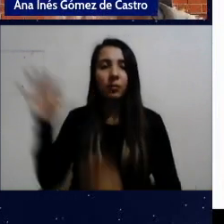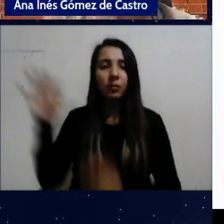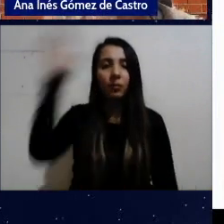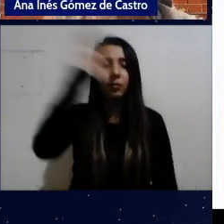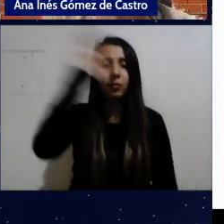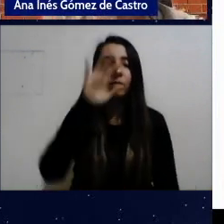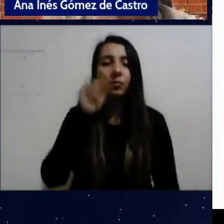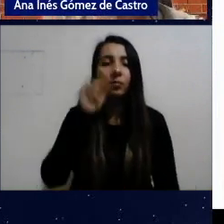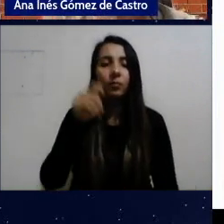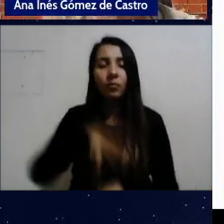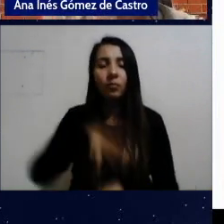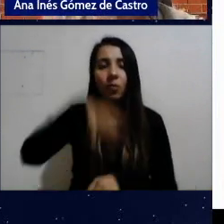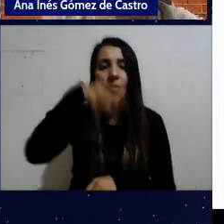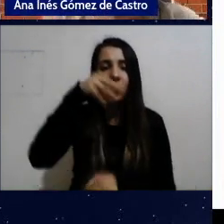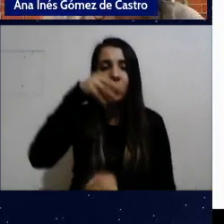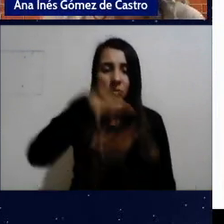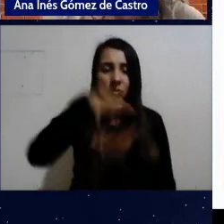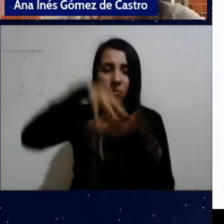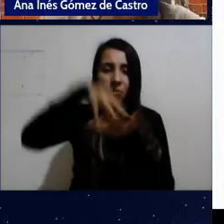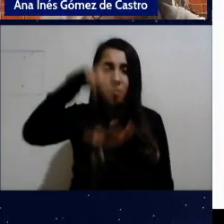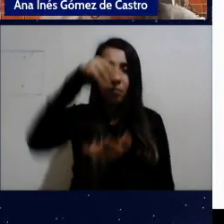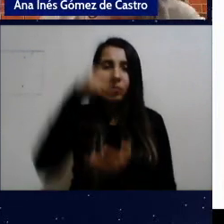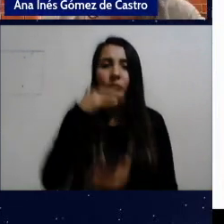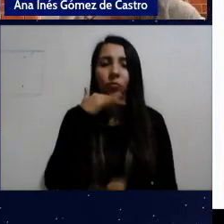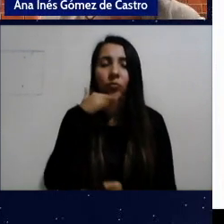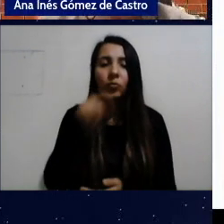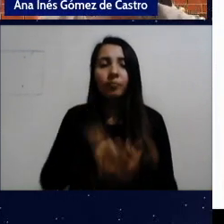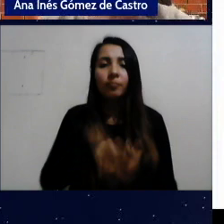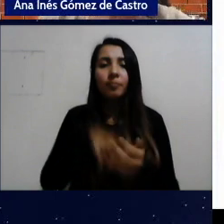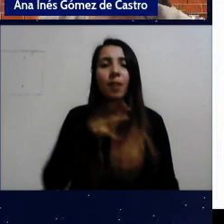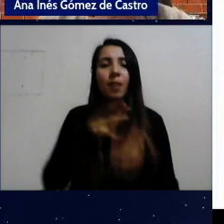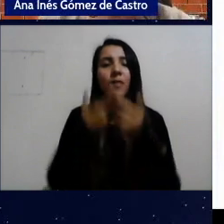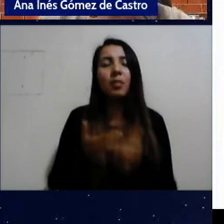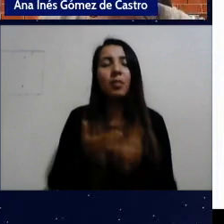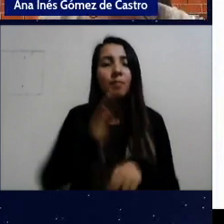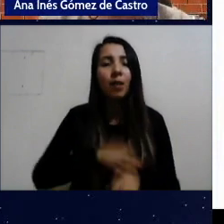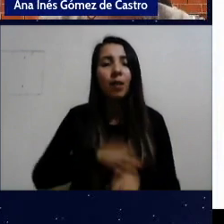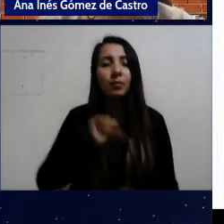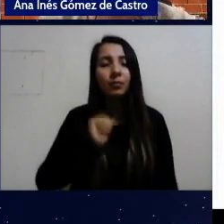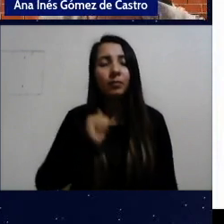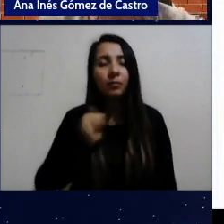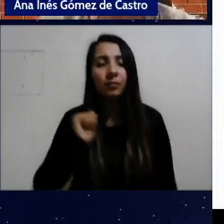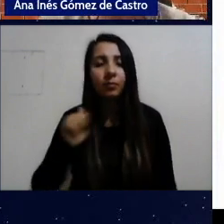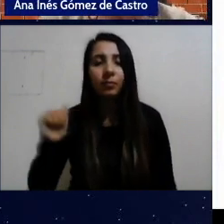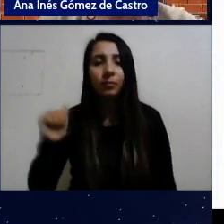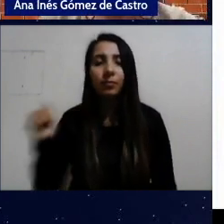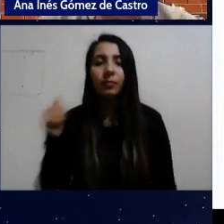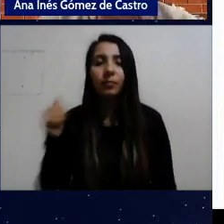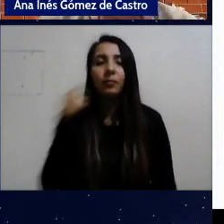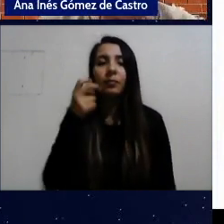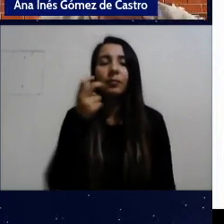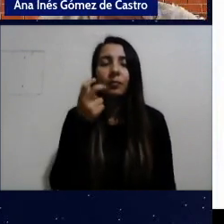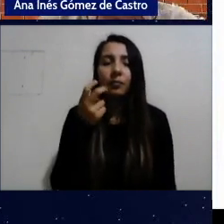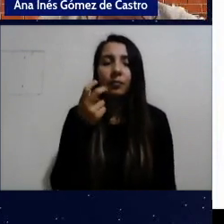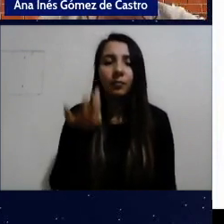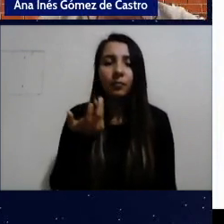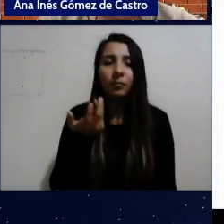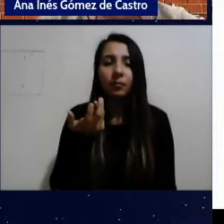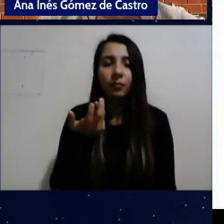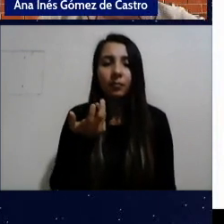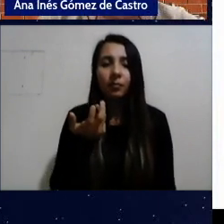de un polvo sucio que tiene básicamente las mismas componentes, y de esa manera se acaba